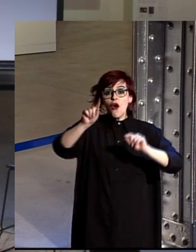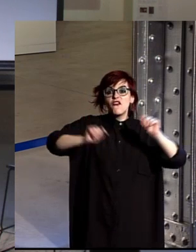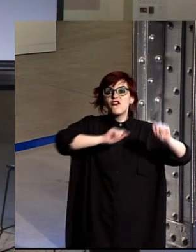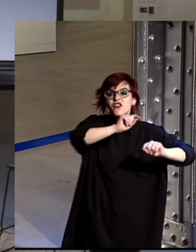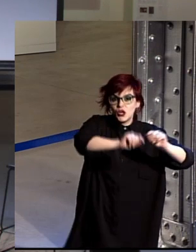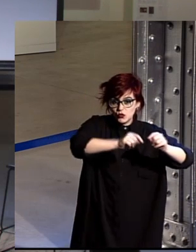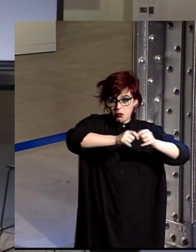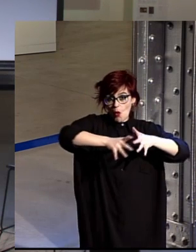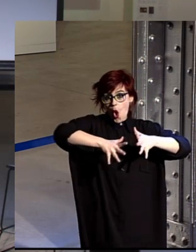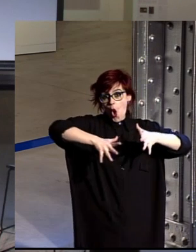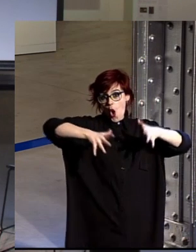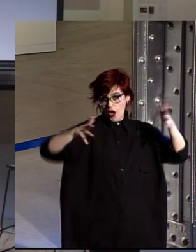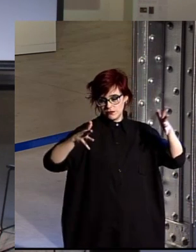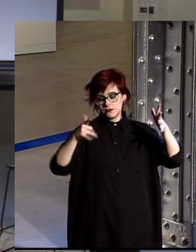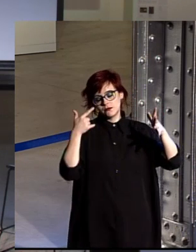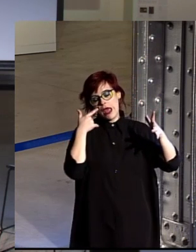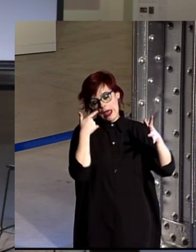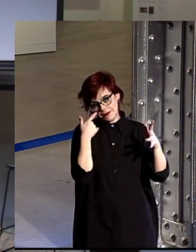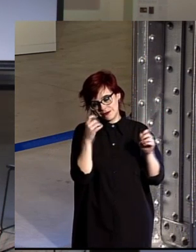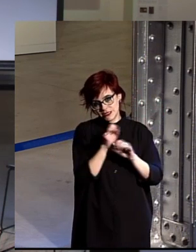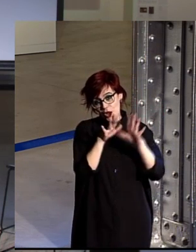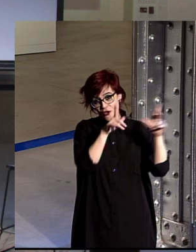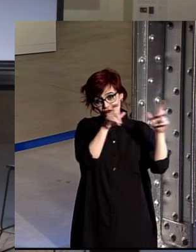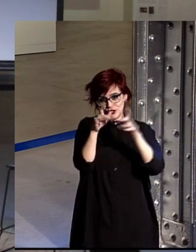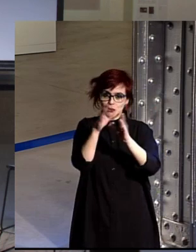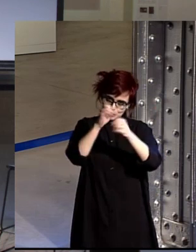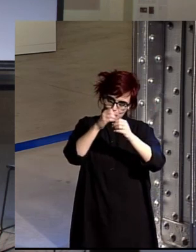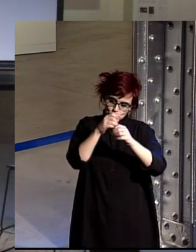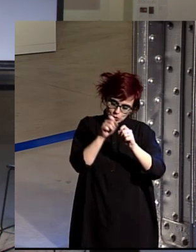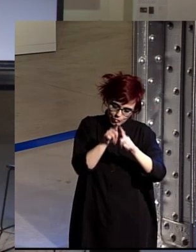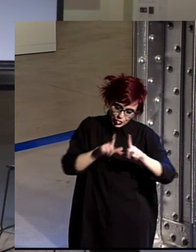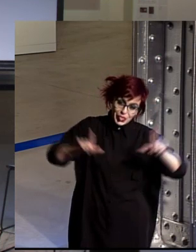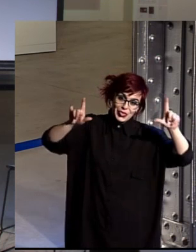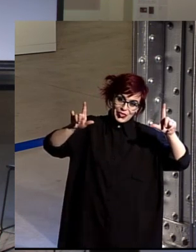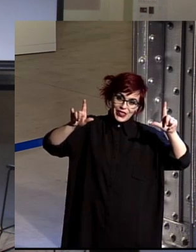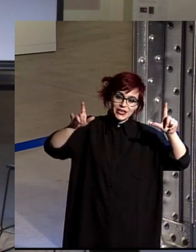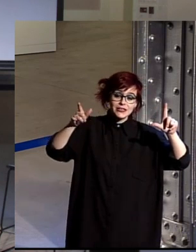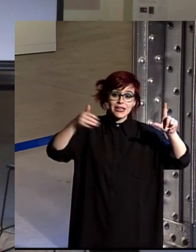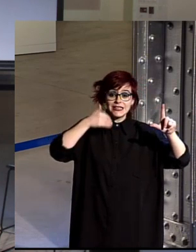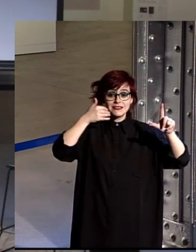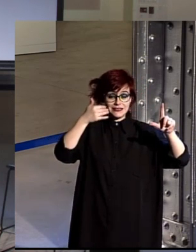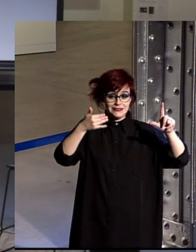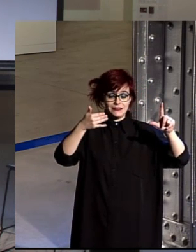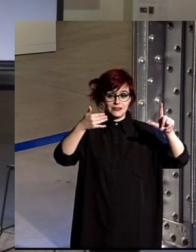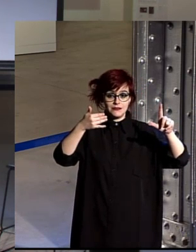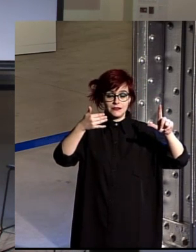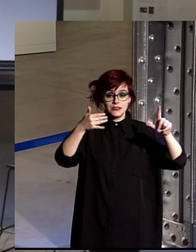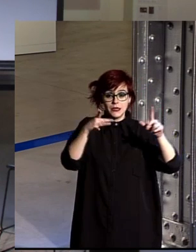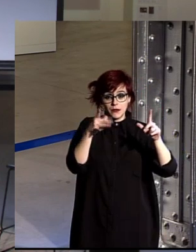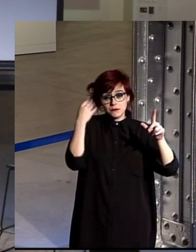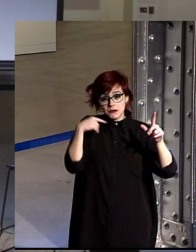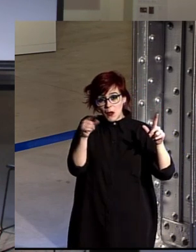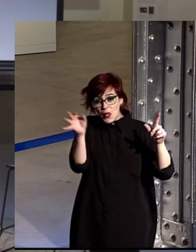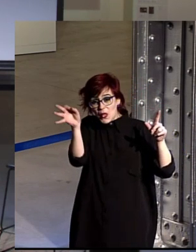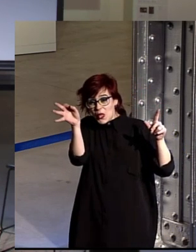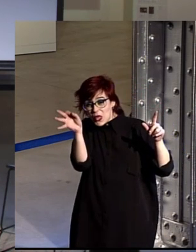los mimivirus, que están dibujados a escala. Aquí vemos dos fotos de microscopía. Pues bueno, son casi la mitad que el tamaño de esa Escherichia